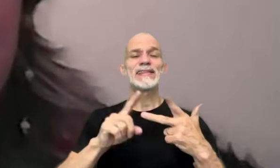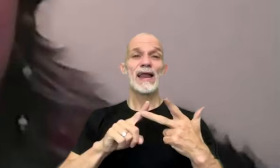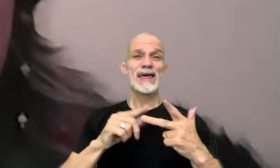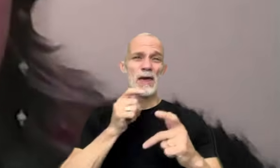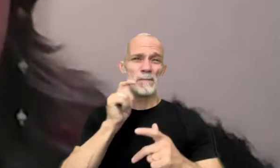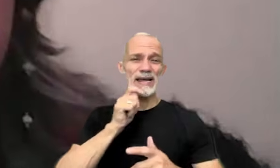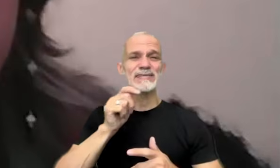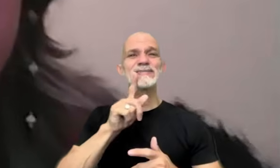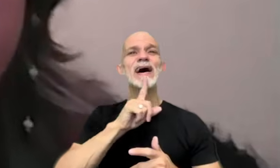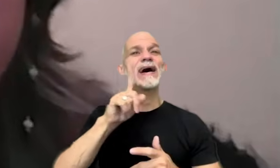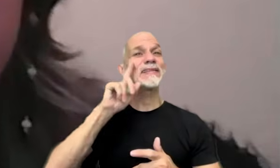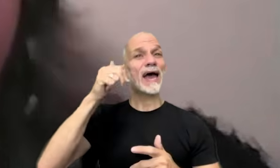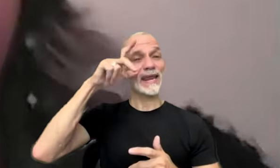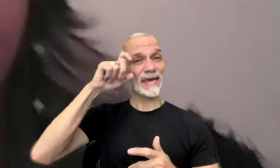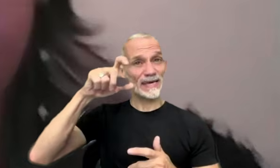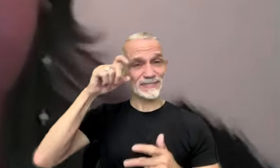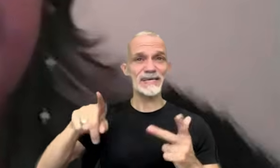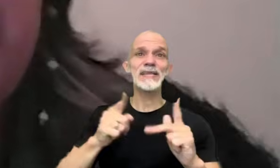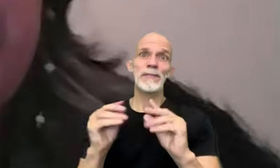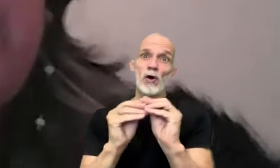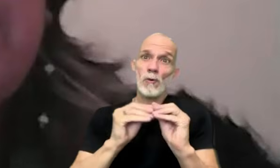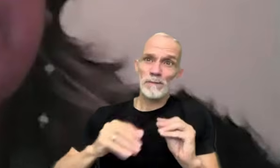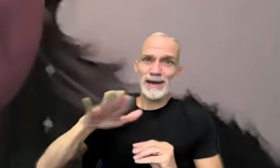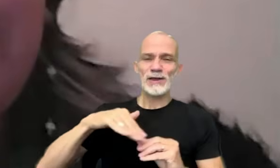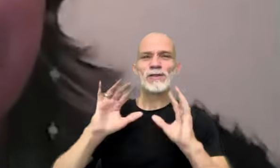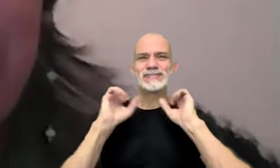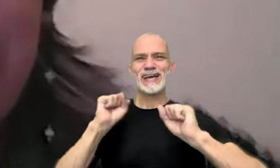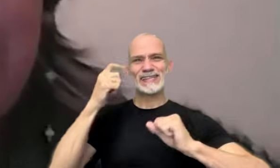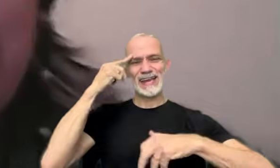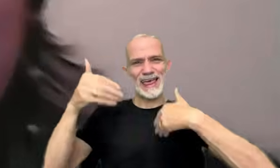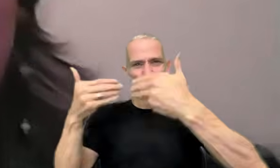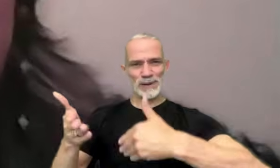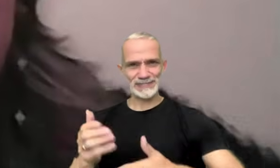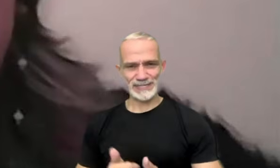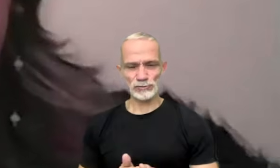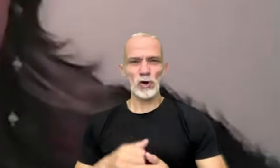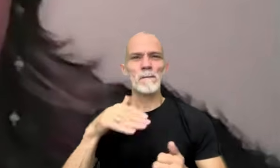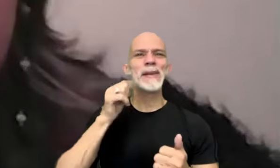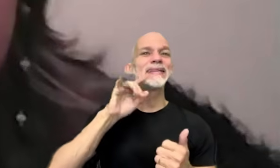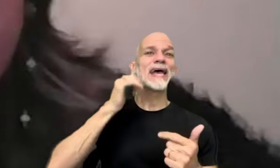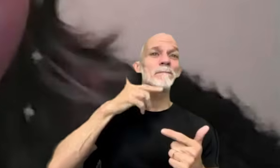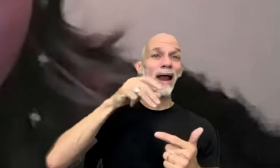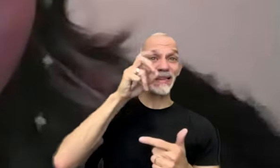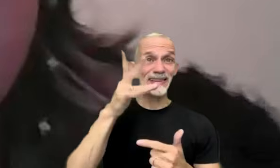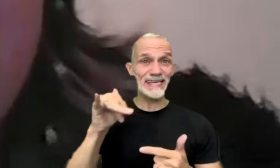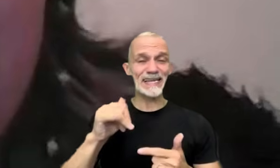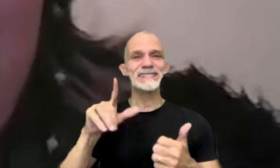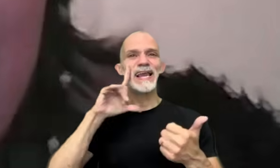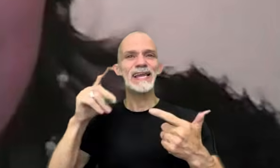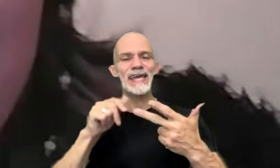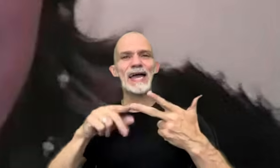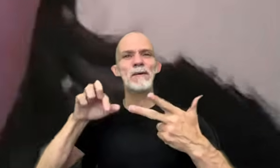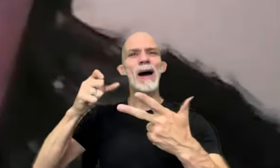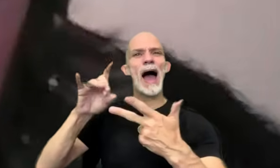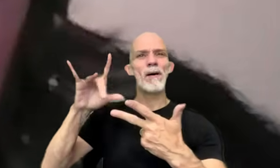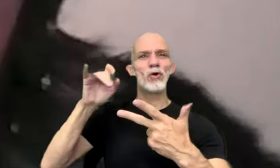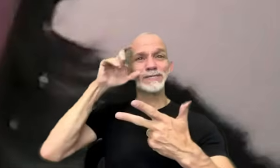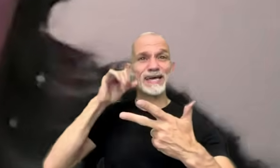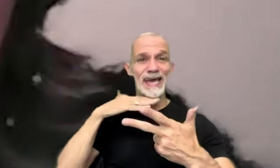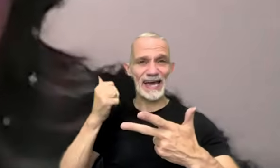secretaria de Prensa, Lorena Tianese, y mis compañeros de la Secretaría de Capacitación, Matías Martínez, Lía y